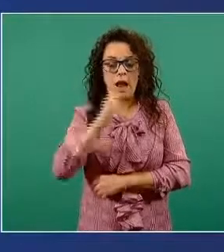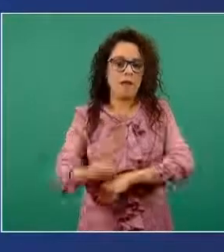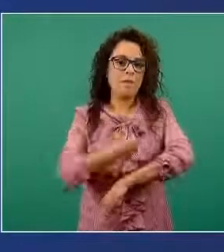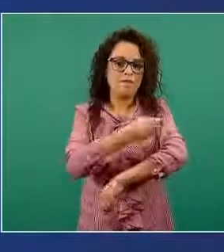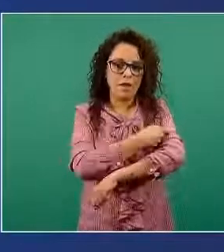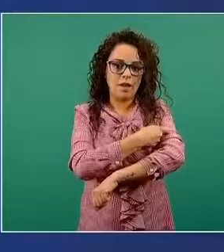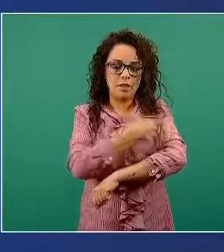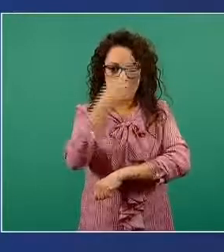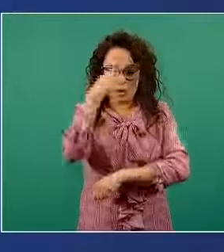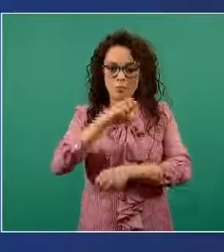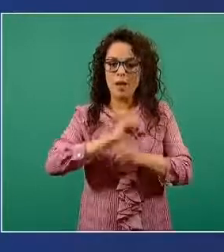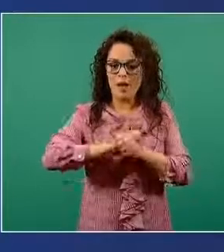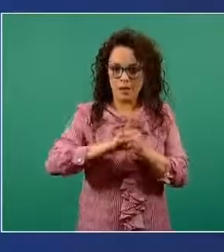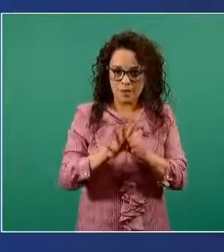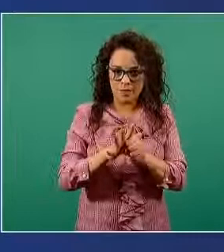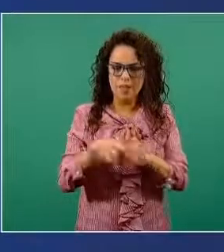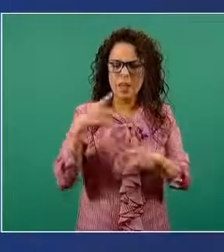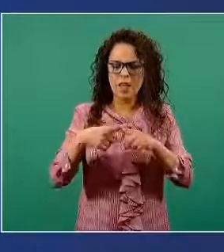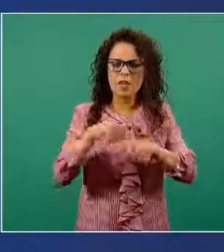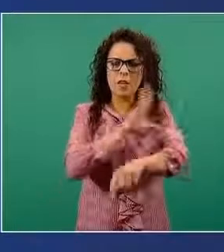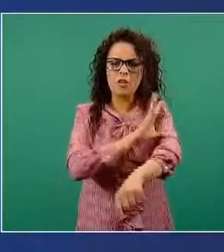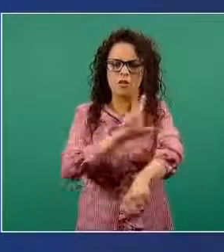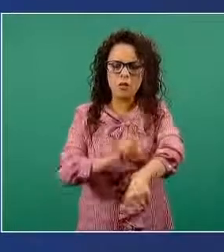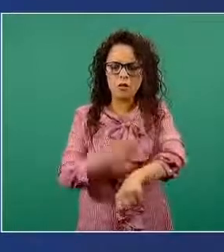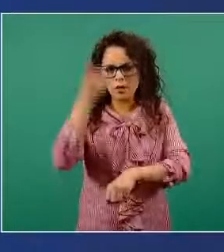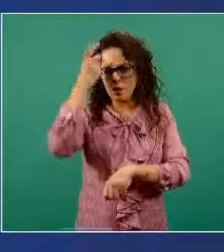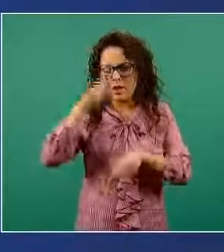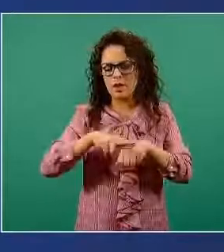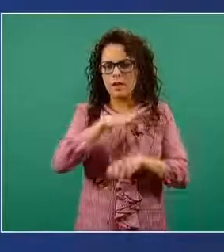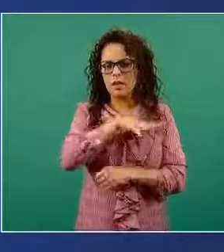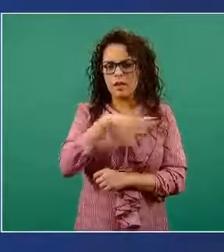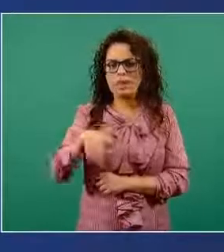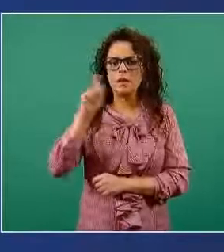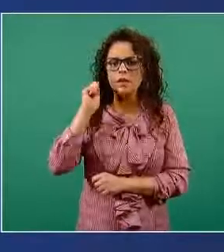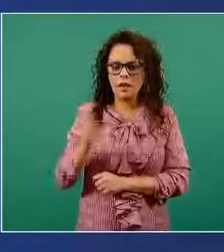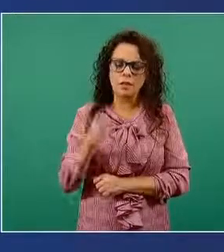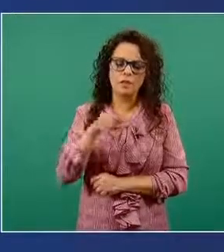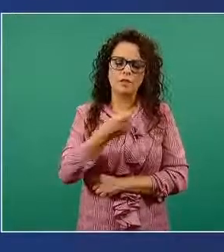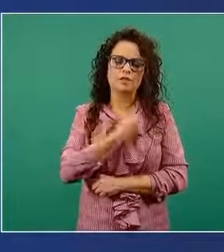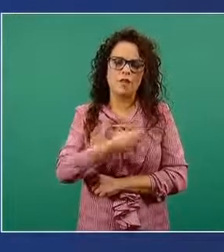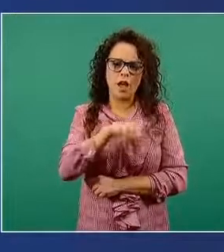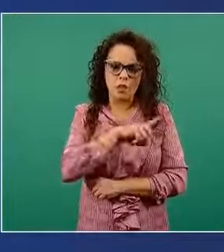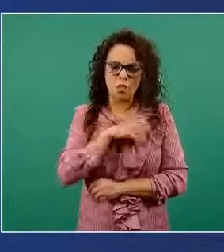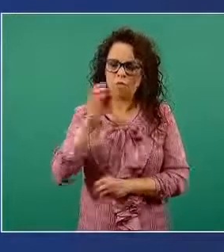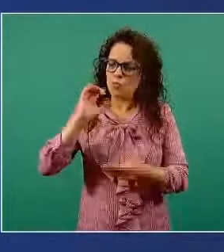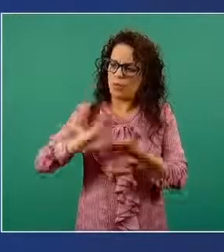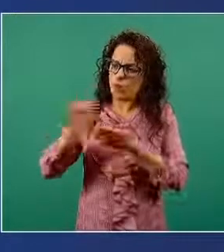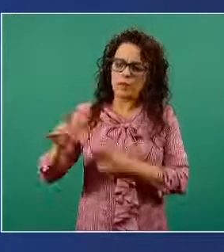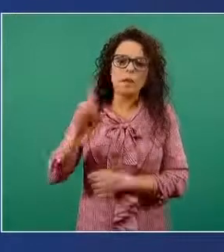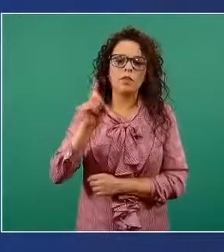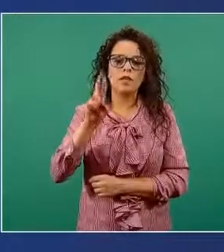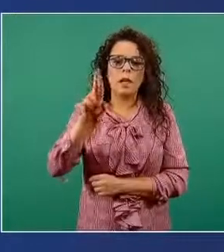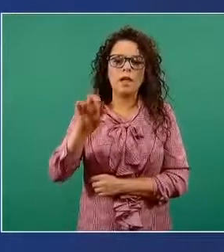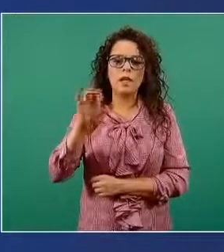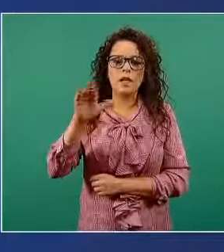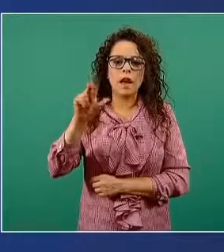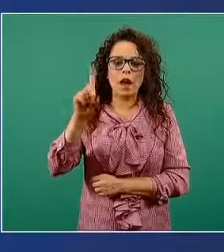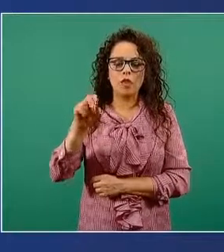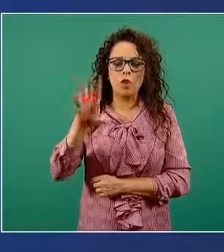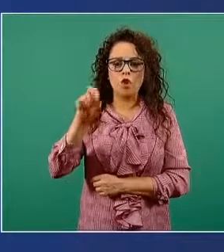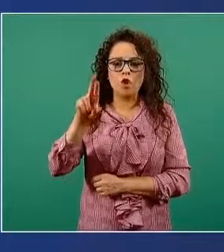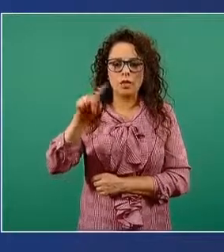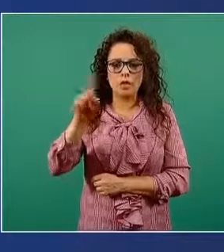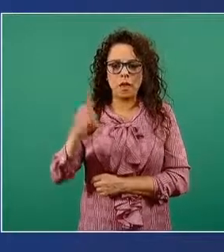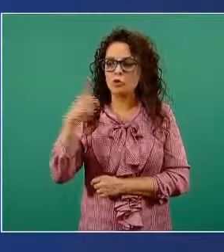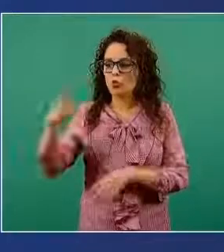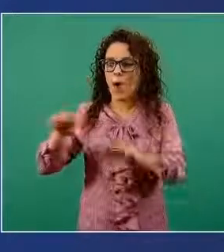Este centro lo coordina nuestra Dirección General de Promoción de la Salud y le agradecemos al doctor Ricardo Cortés y a su equipo de trabajo por